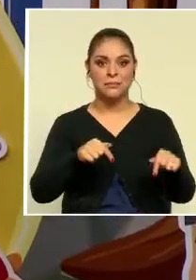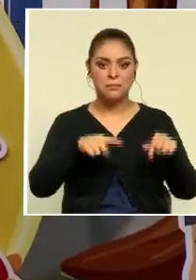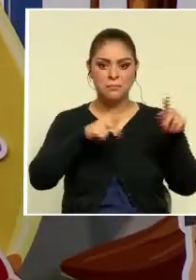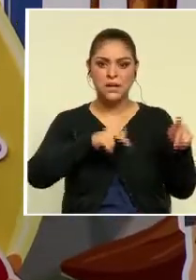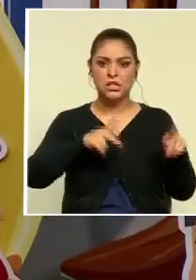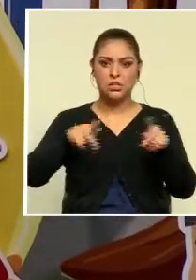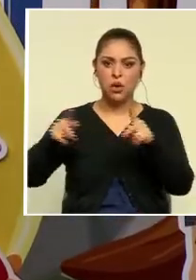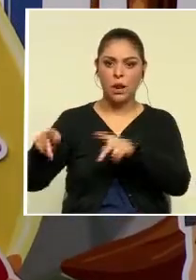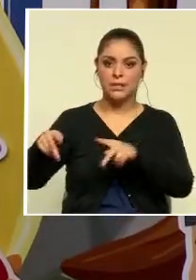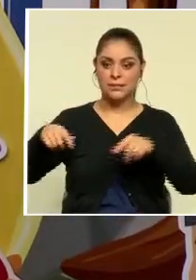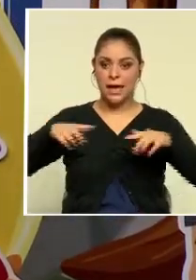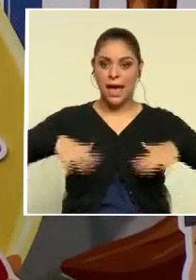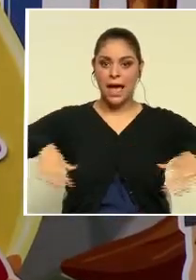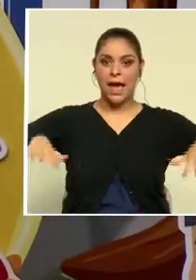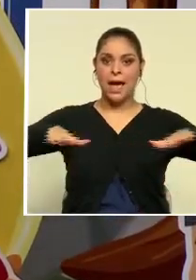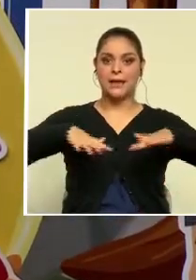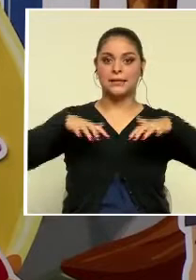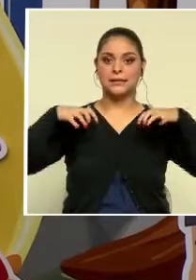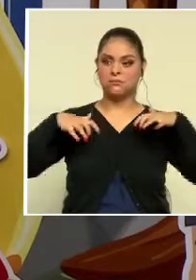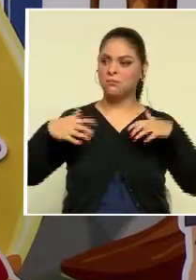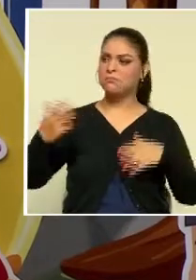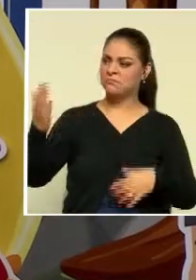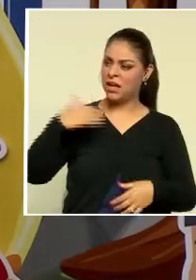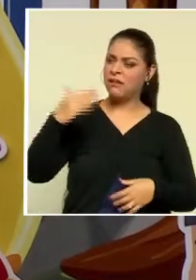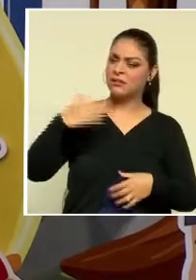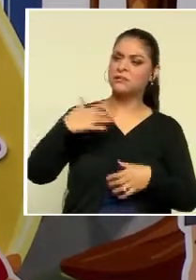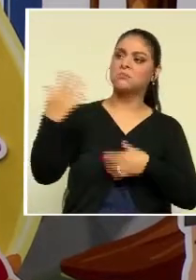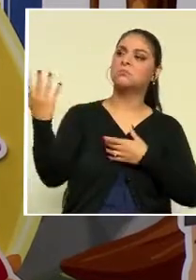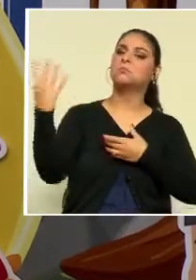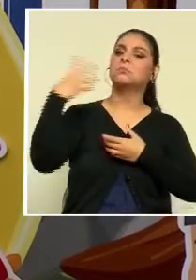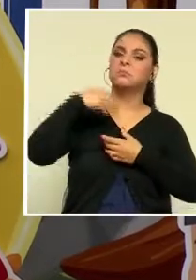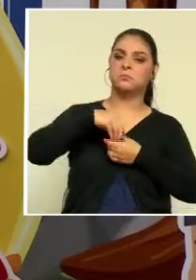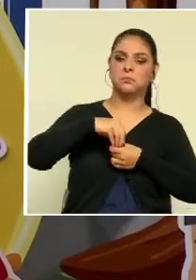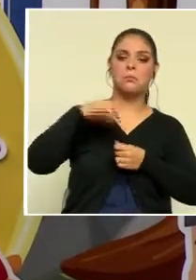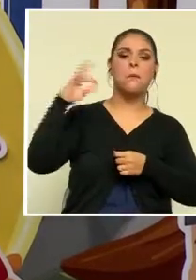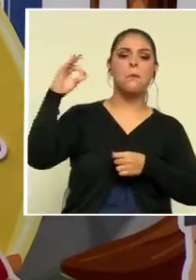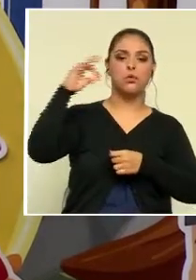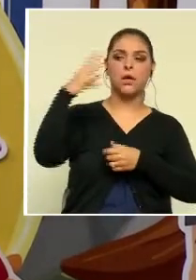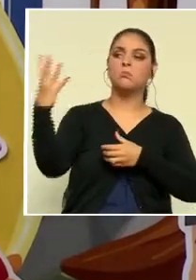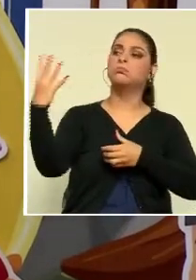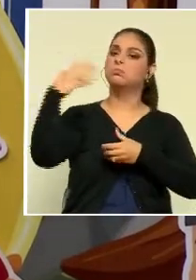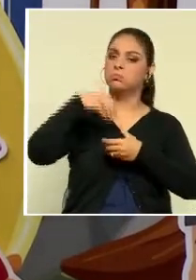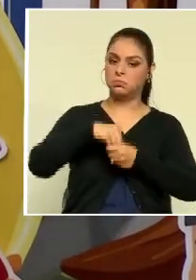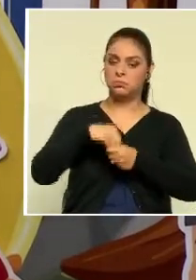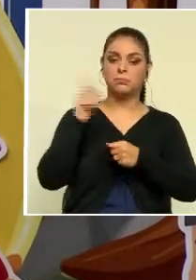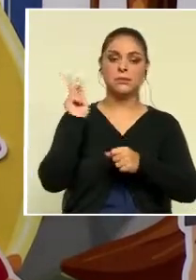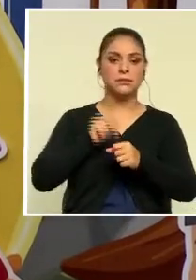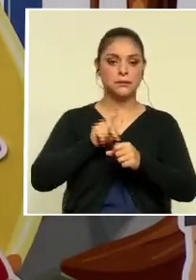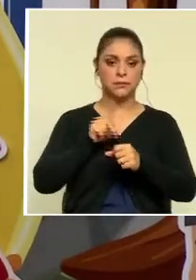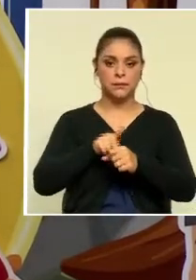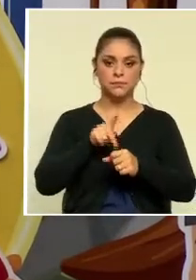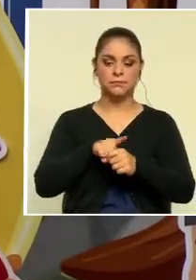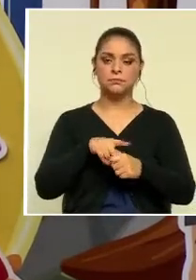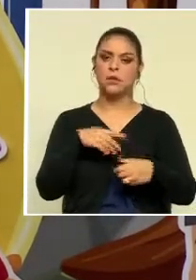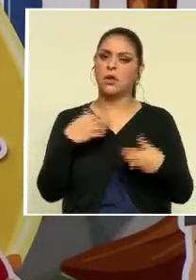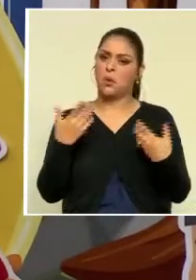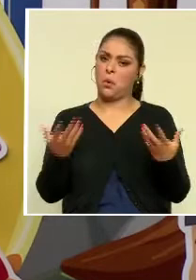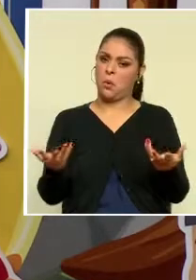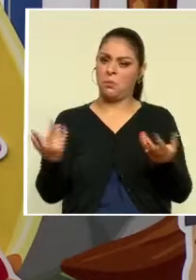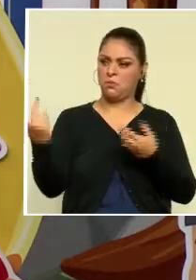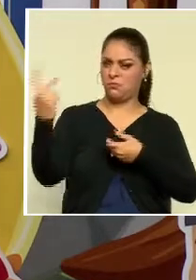ese se decidieron integrarla decidieron que ella también podría participar y cómo podría participar